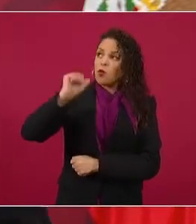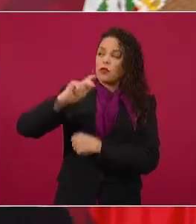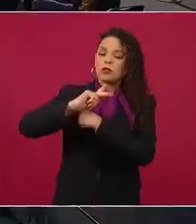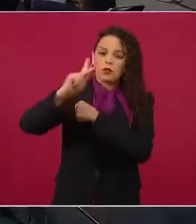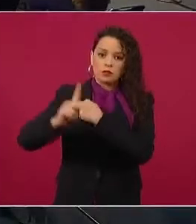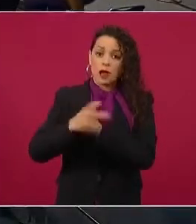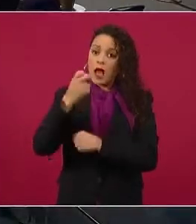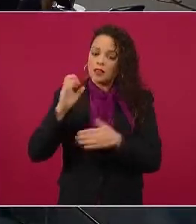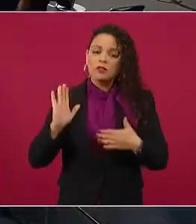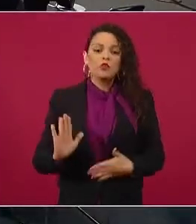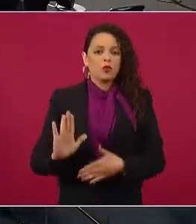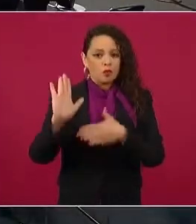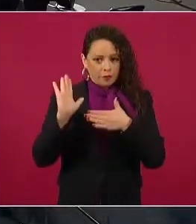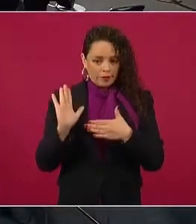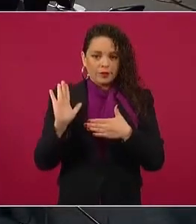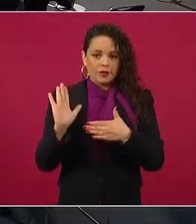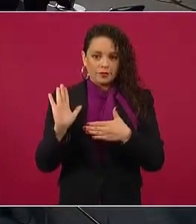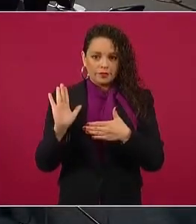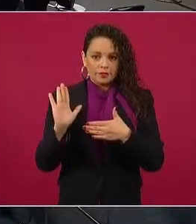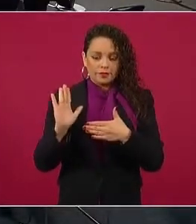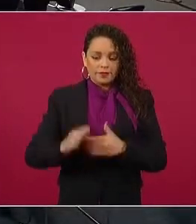tenemos.